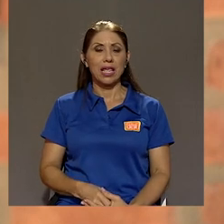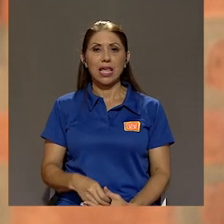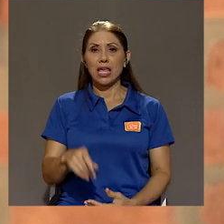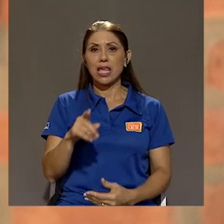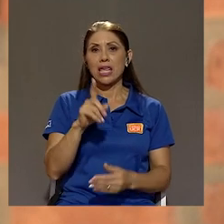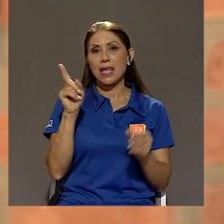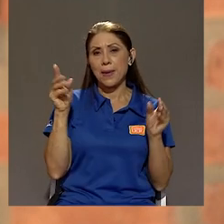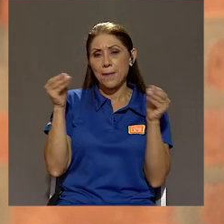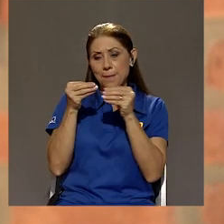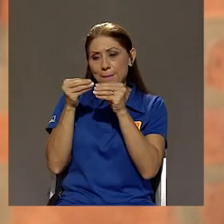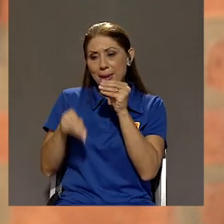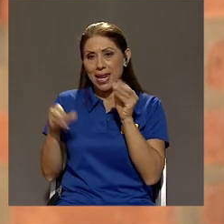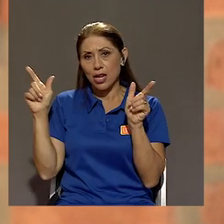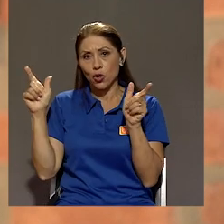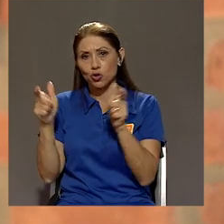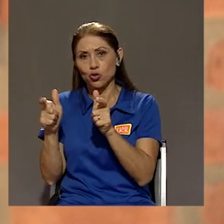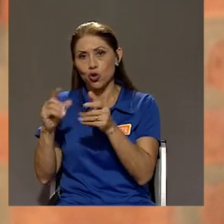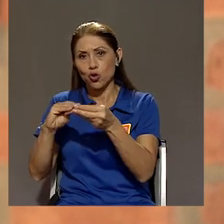y menos numéricas que yo.